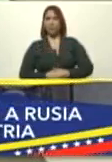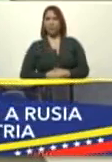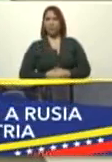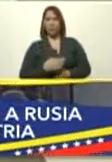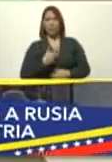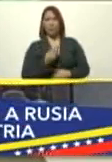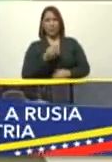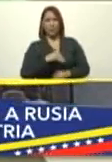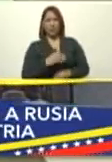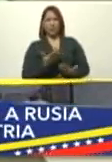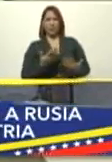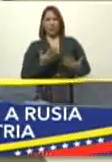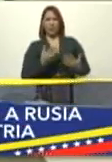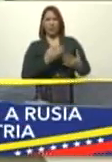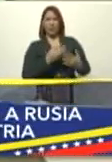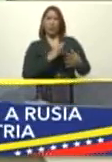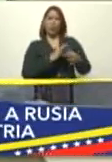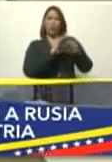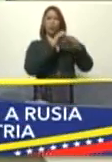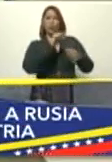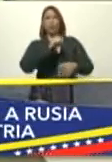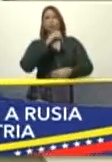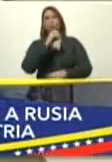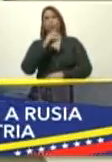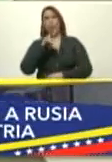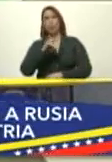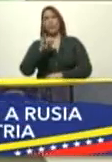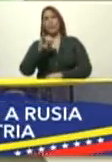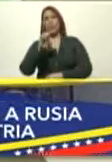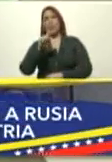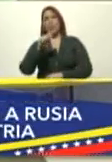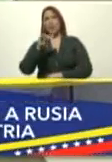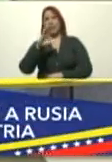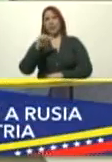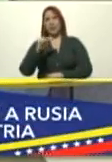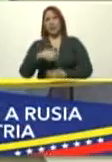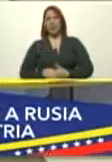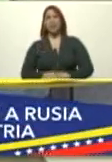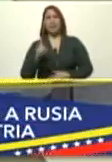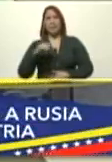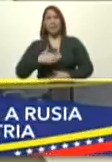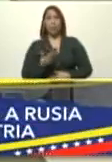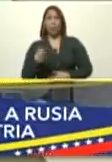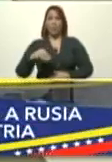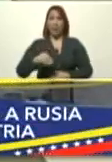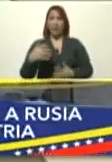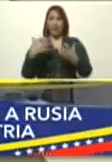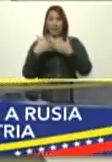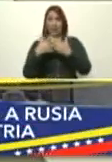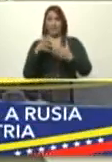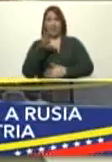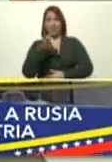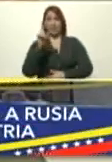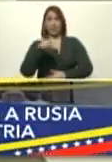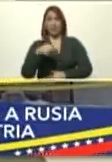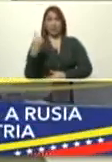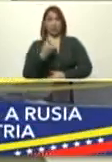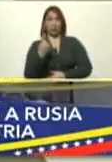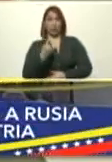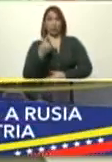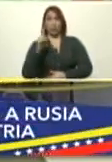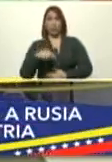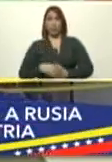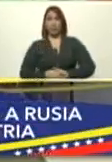pudo más la Unión Soviética y pudo más la Gran Guerra Patria. Y no solo general en jefe, almirante en